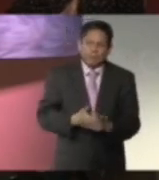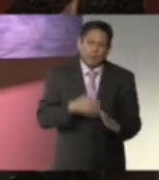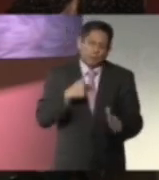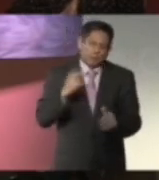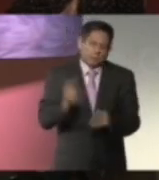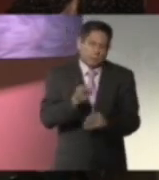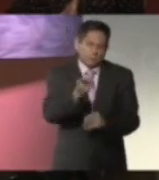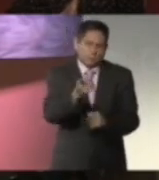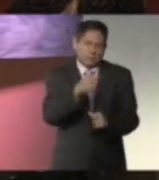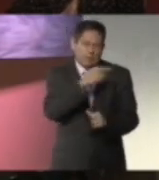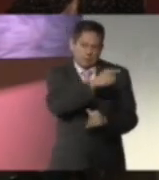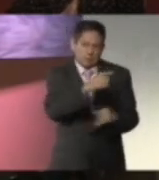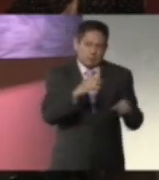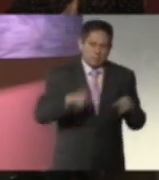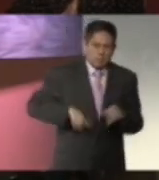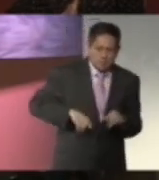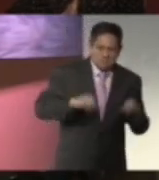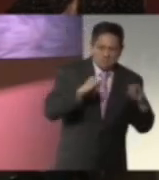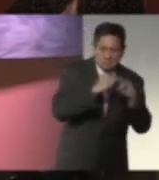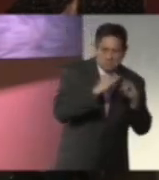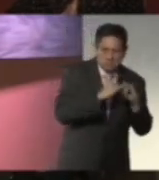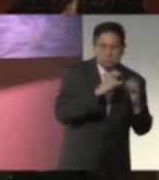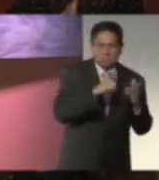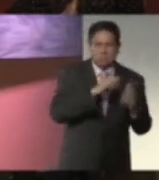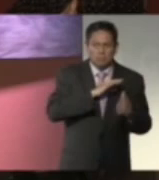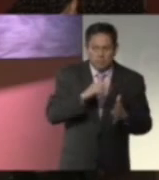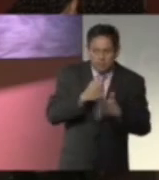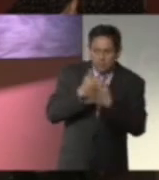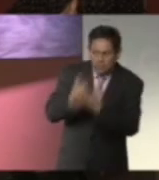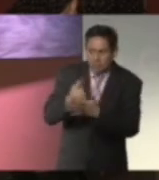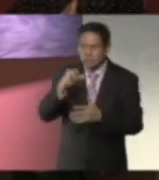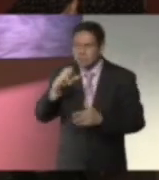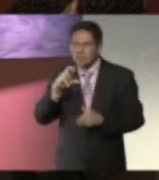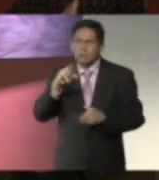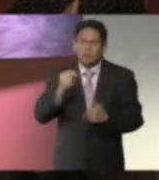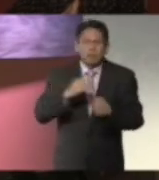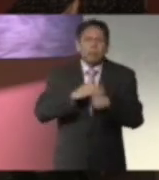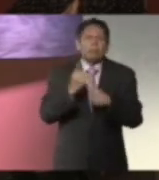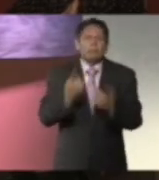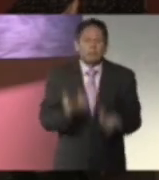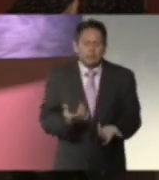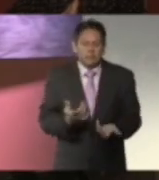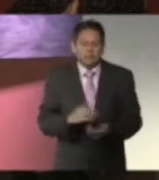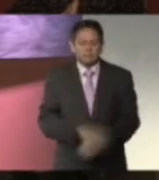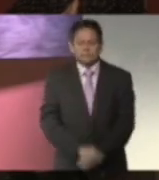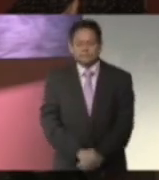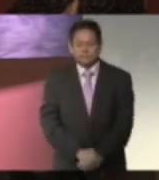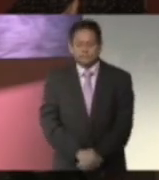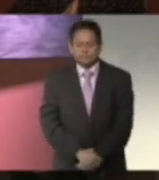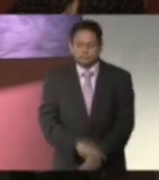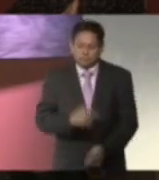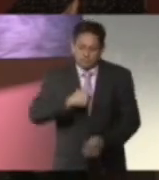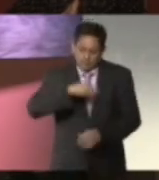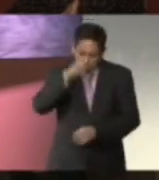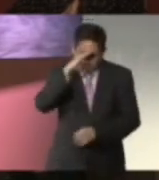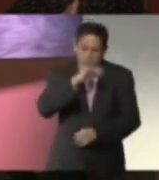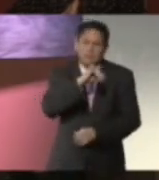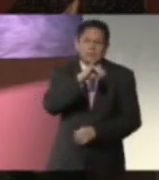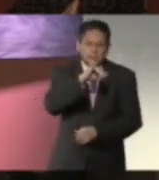es, ¿responden? ¿Por qué sí responderían y por qué no responderían? Yo creo que